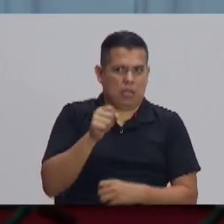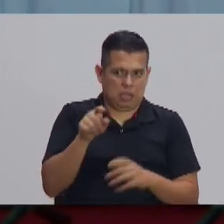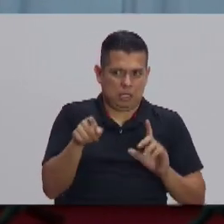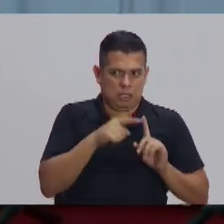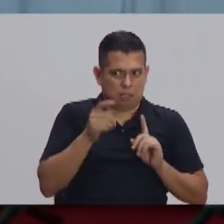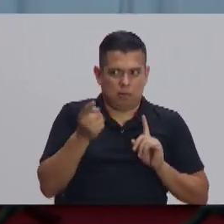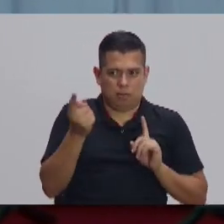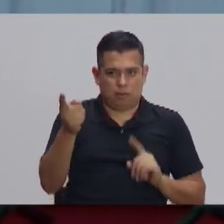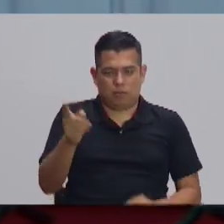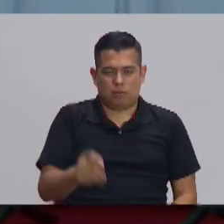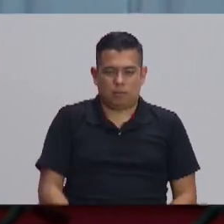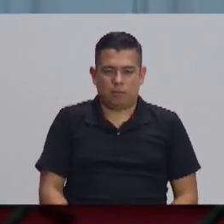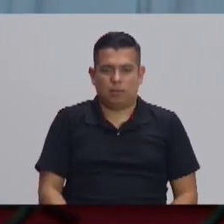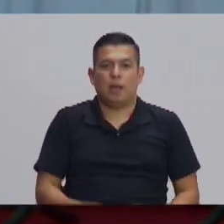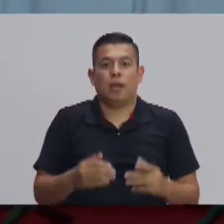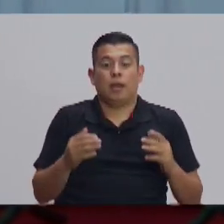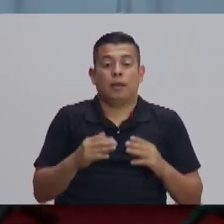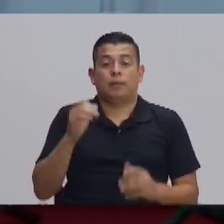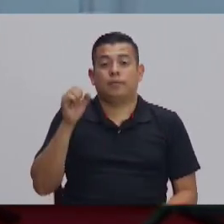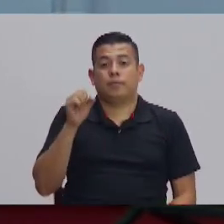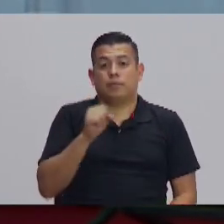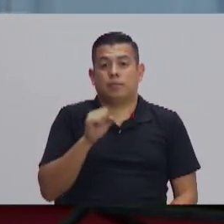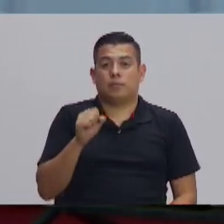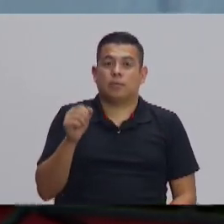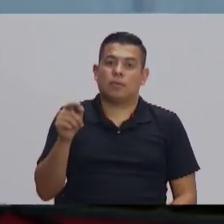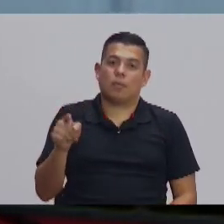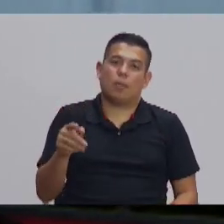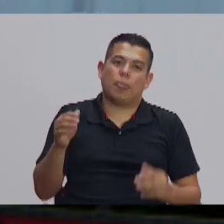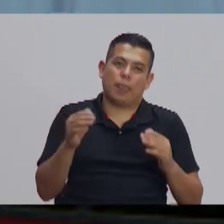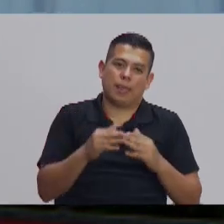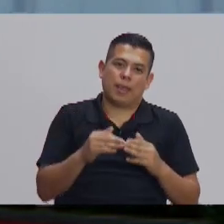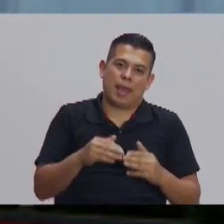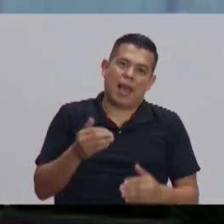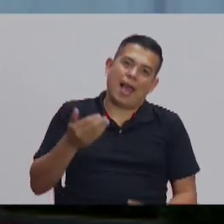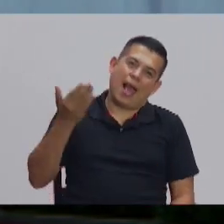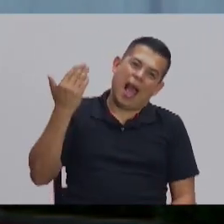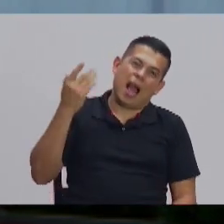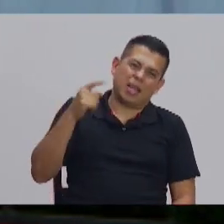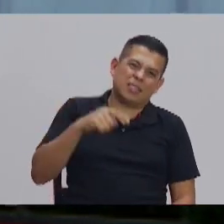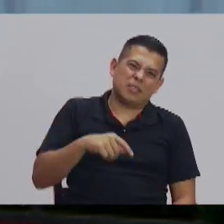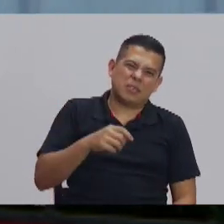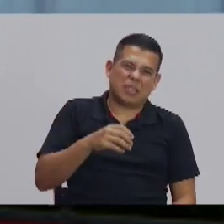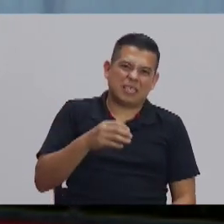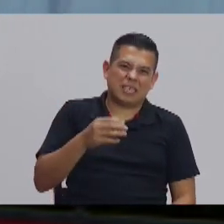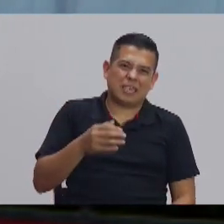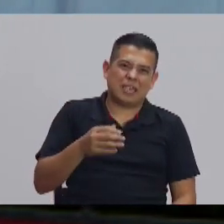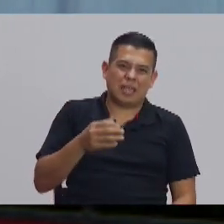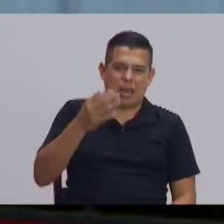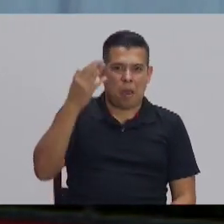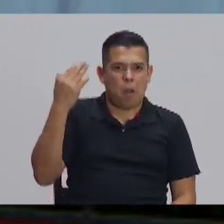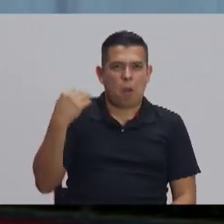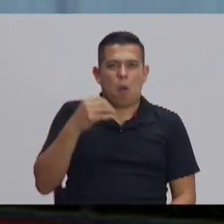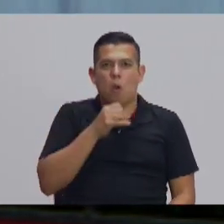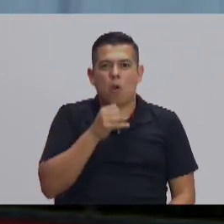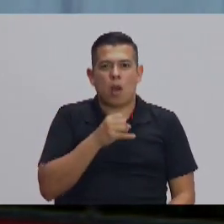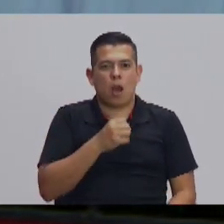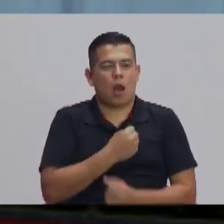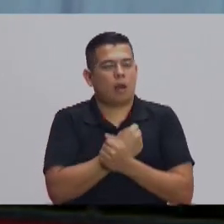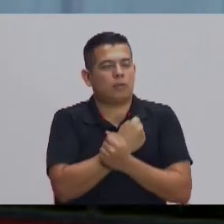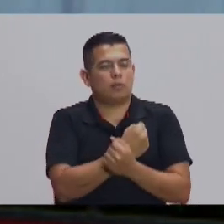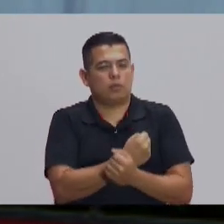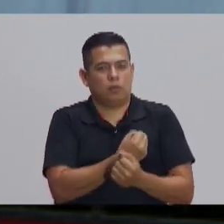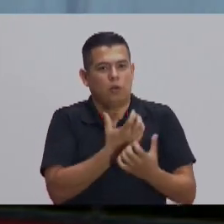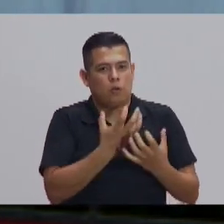si anda gustarle a liando canciones o como las señoras de antaño se acuerda señora amorcito